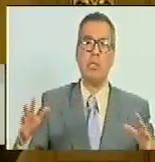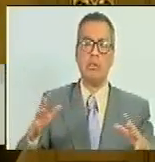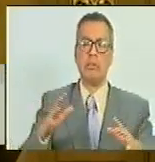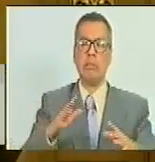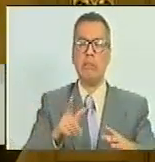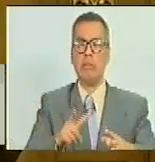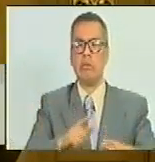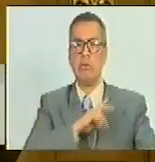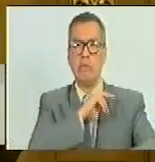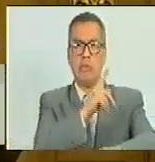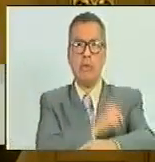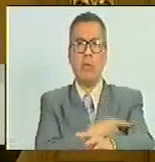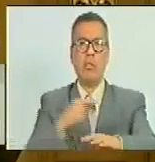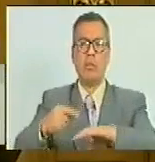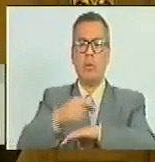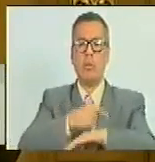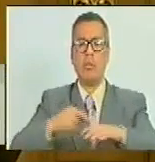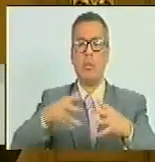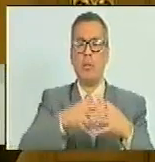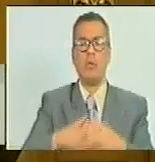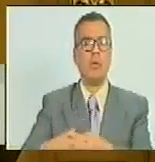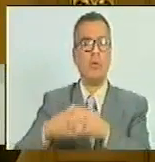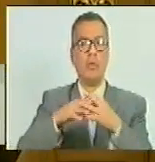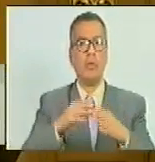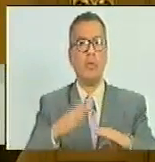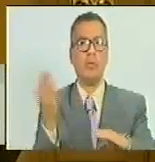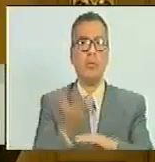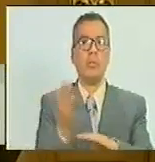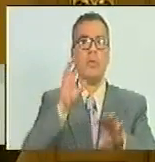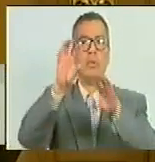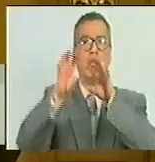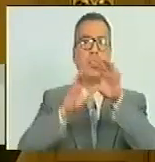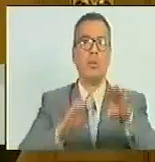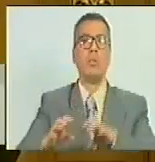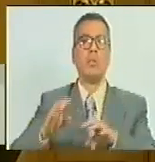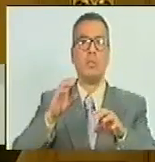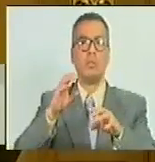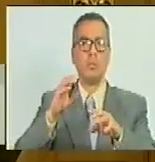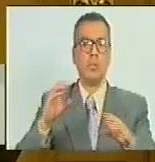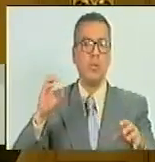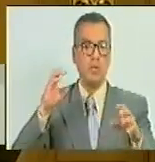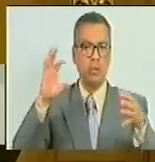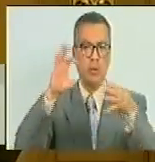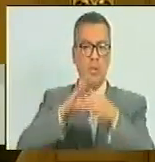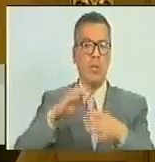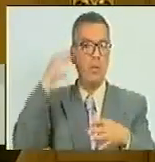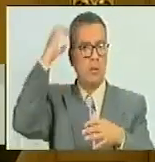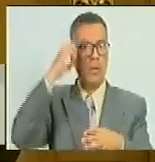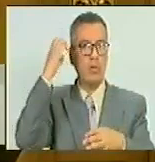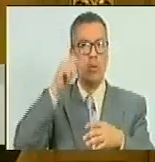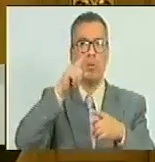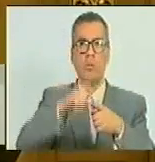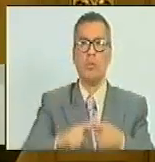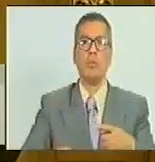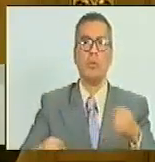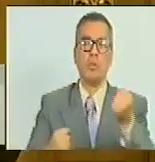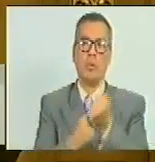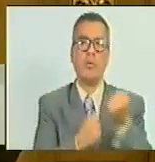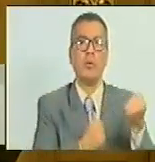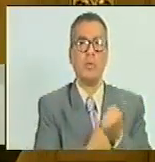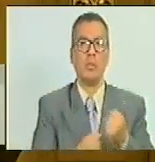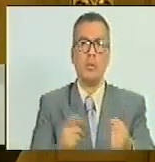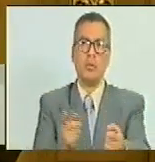feroces emprendidas por el gobierno de los Estados Unidos y los países de la Unión Europea, ha contado con la solidaridad y